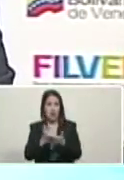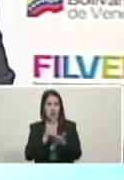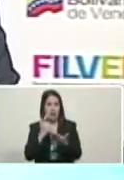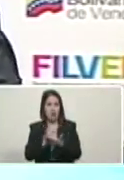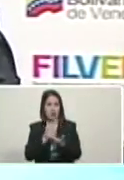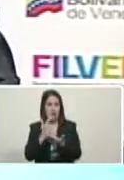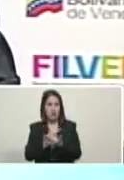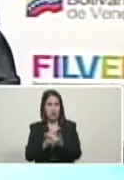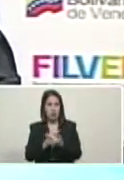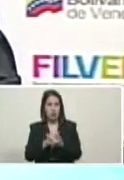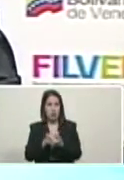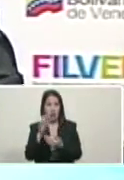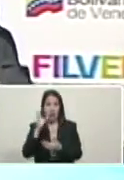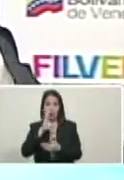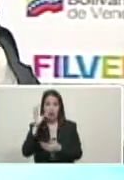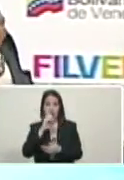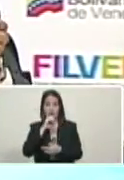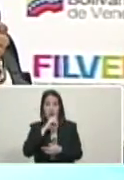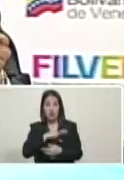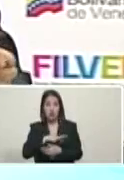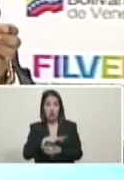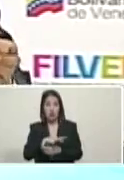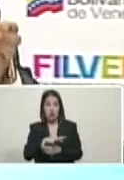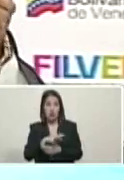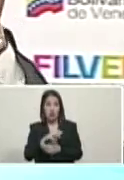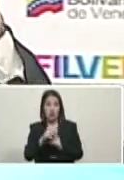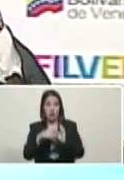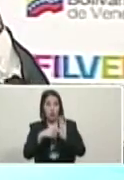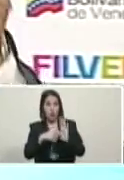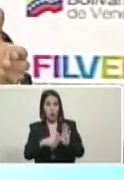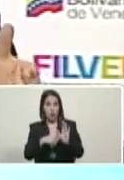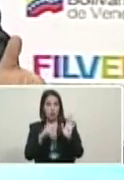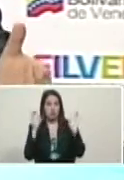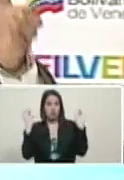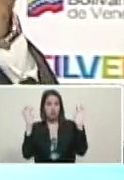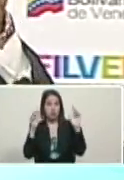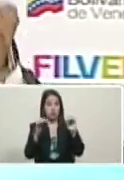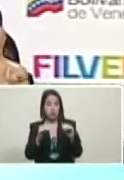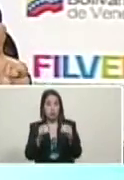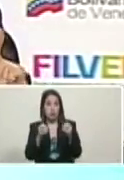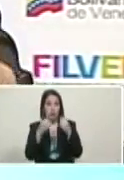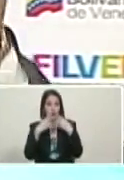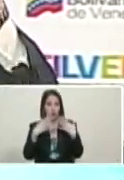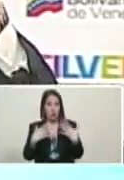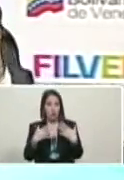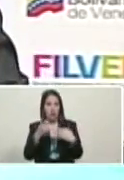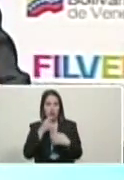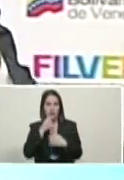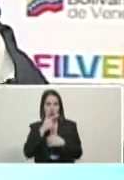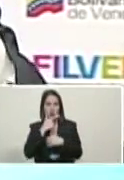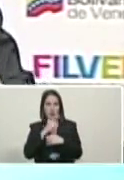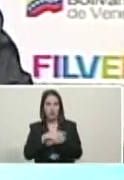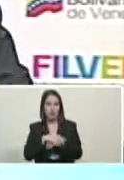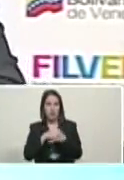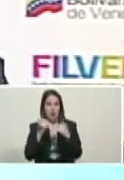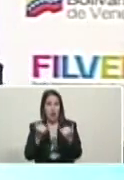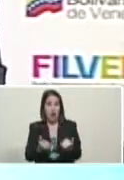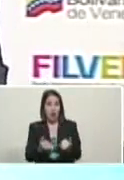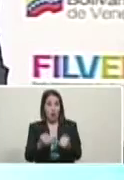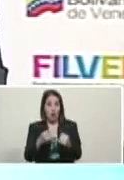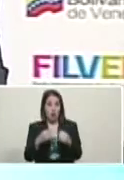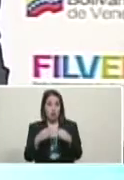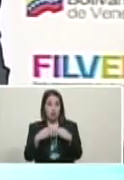la Caracas histórica, va a albergar esa Venezuela buena y bonita. Así que declaro